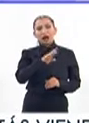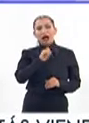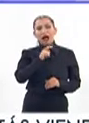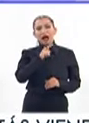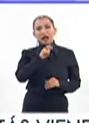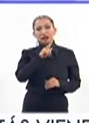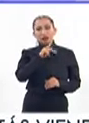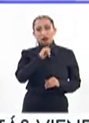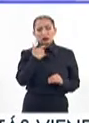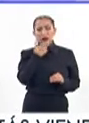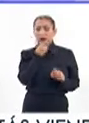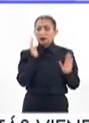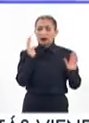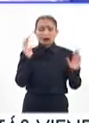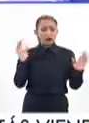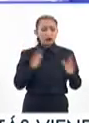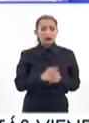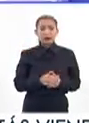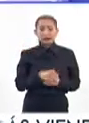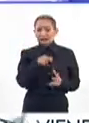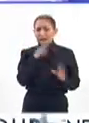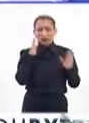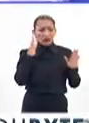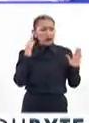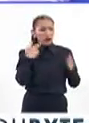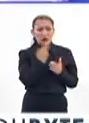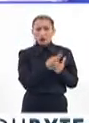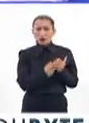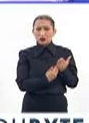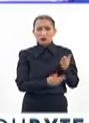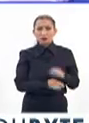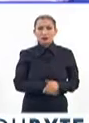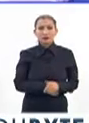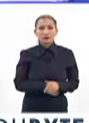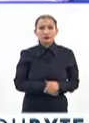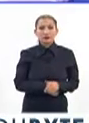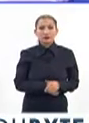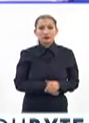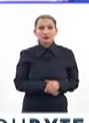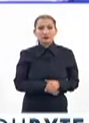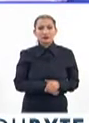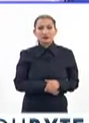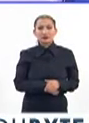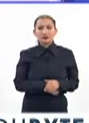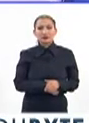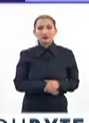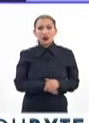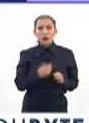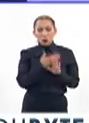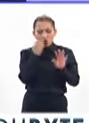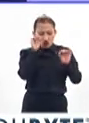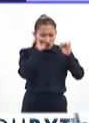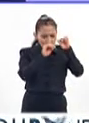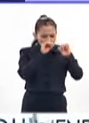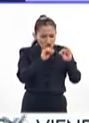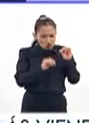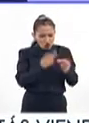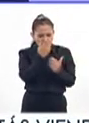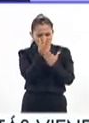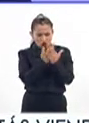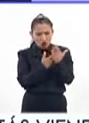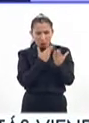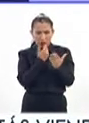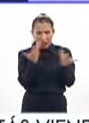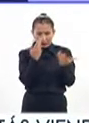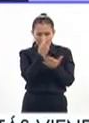habrás visto, extraordinario, ¿no? Sí, sí. Extraordinario, ¿no? Sí, es un trabajo muy elaborado. Es un ilustrador.